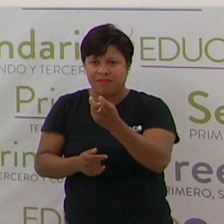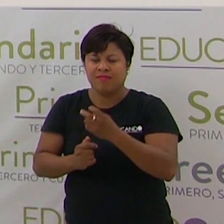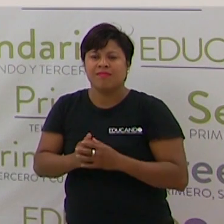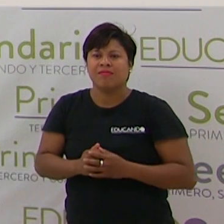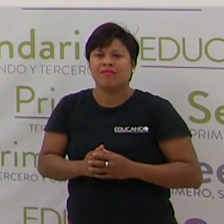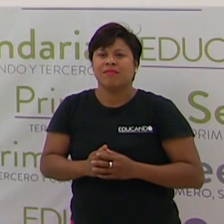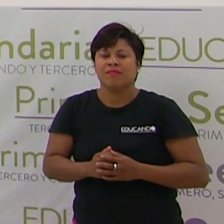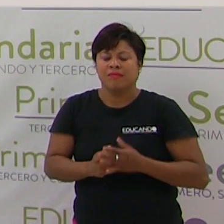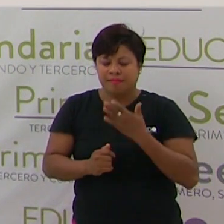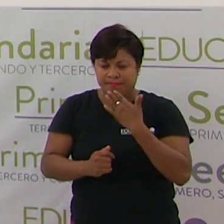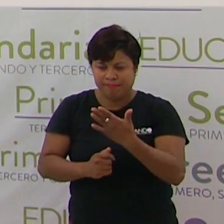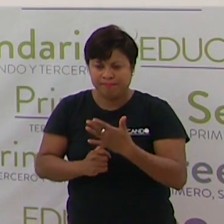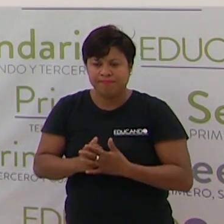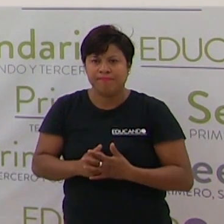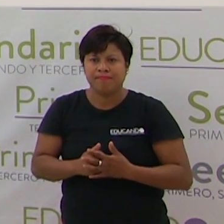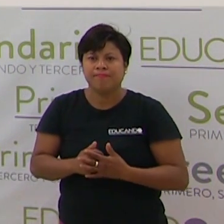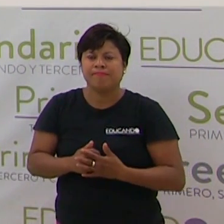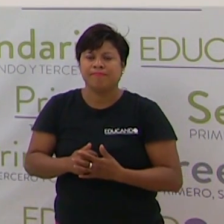¿sí? Bien.